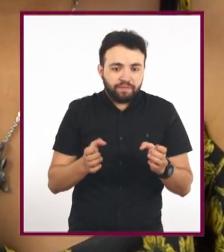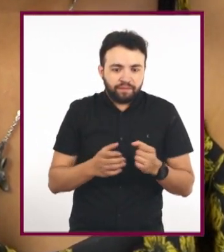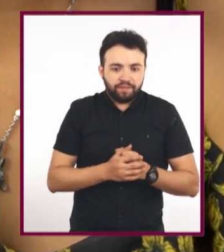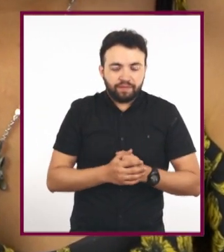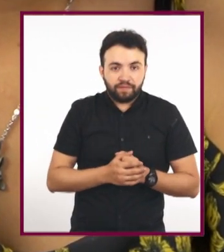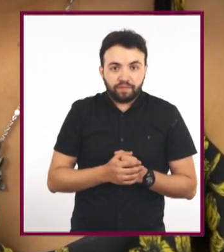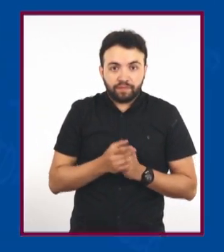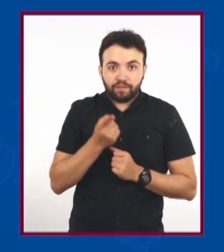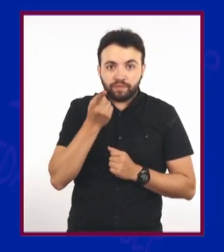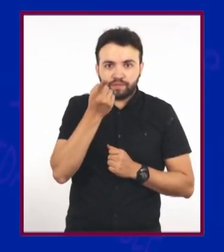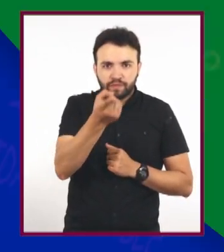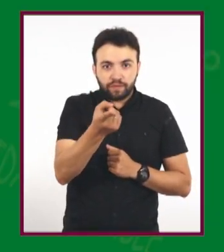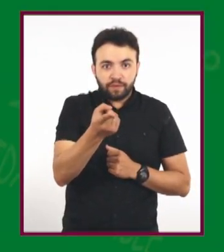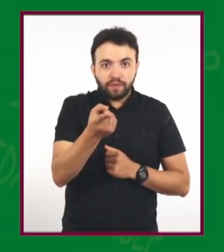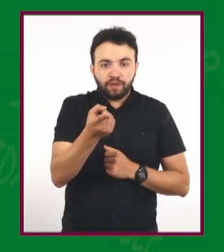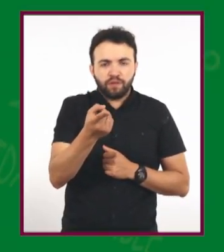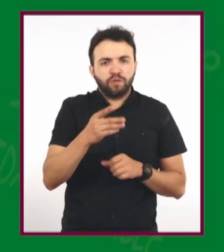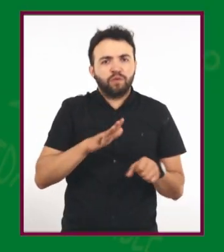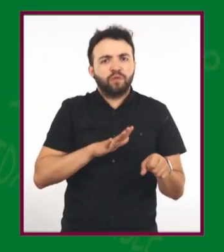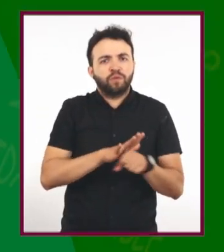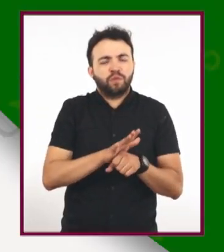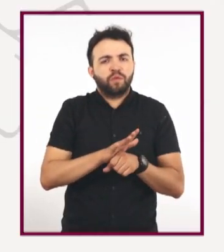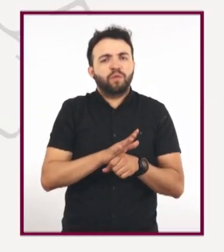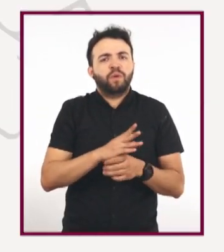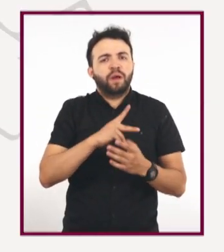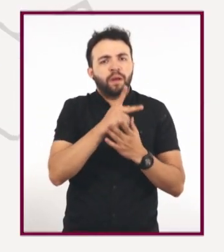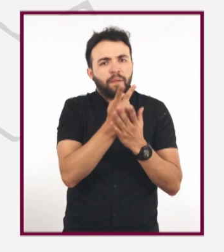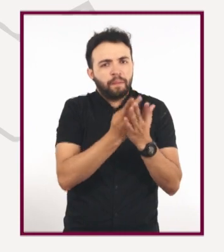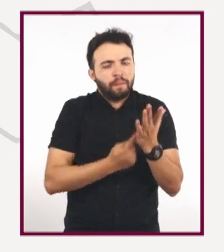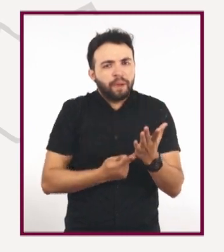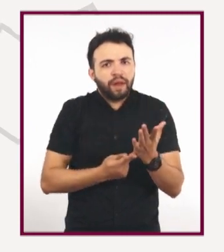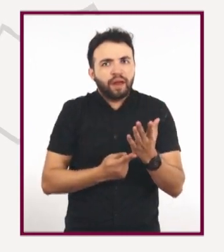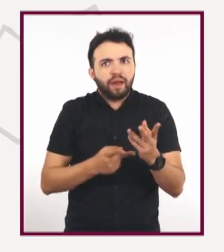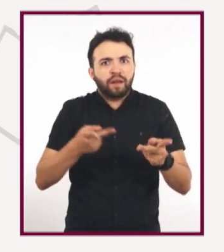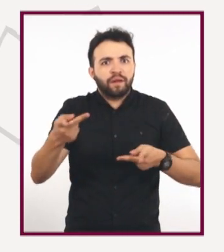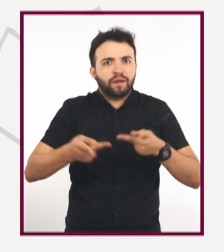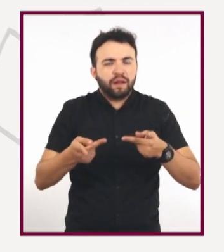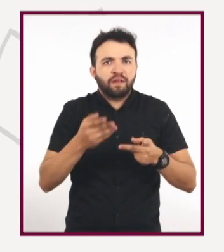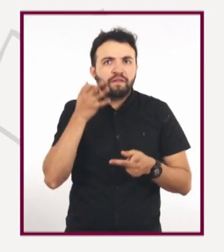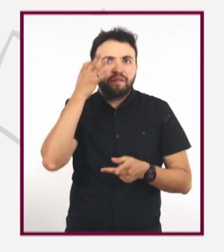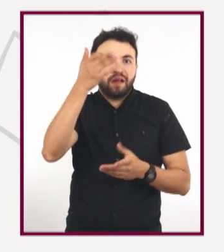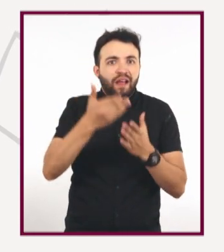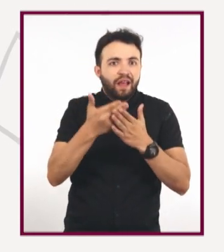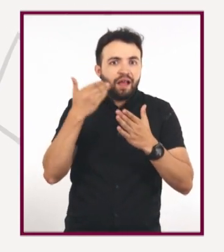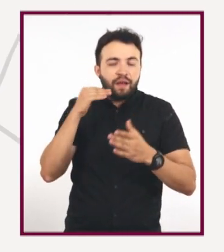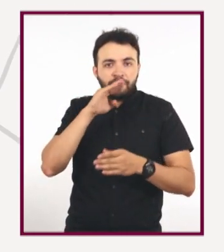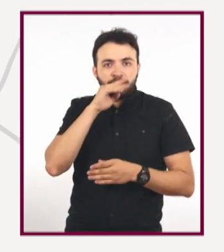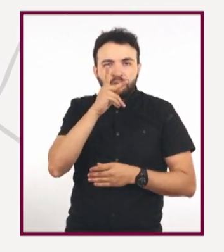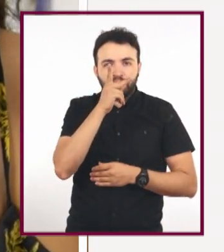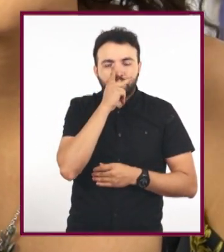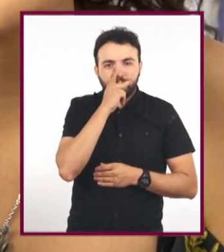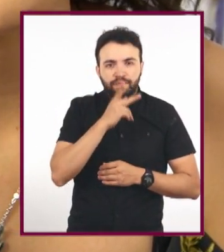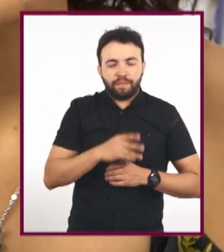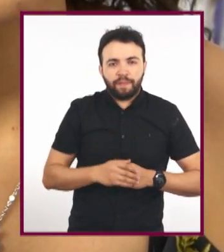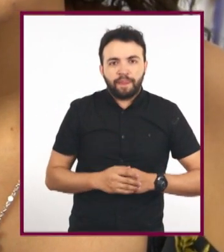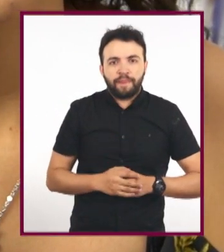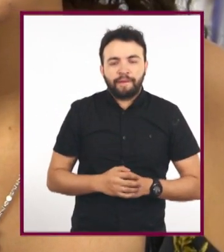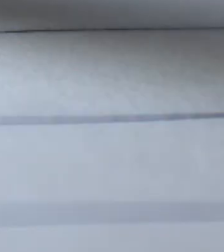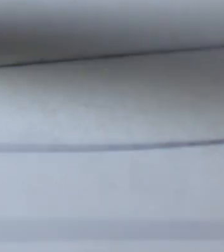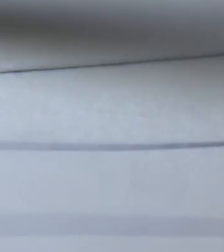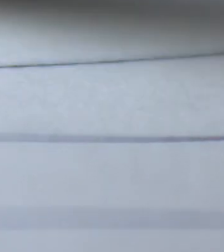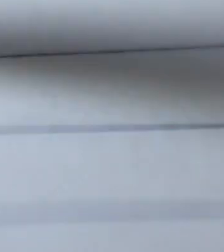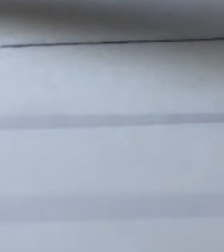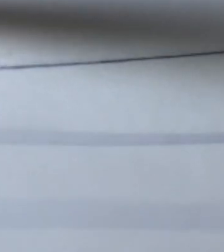para ver cómo vamos, ¿no? ¿Y tú? ¿Qué planes y sueños quieres cumplir antes de ser madre o padre?